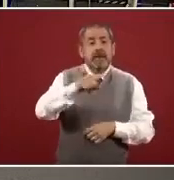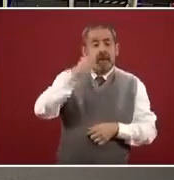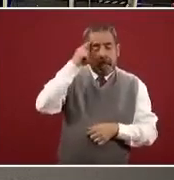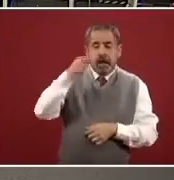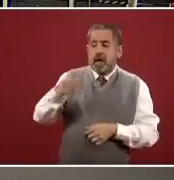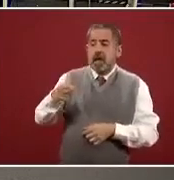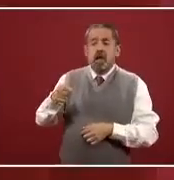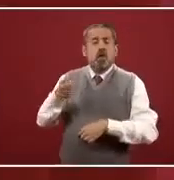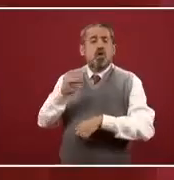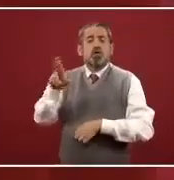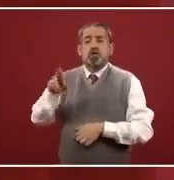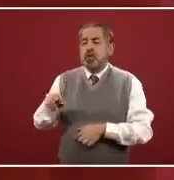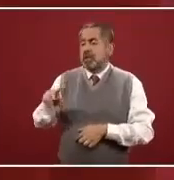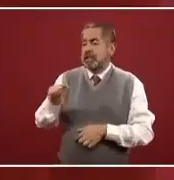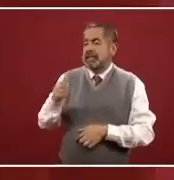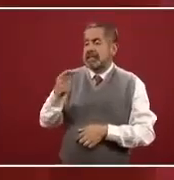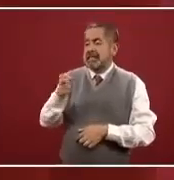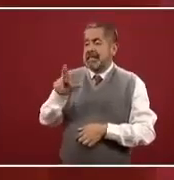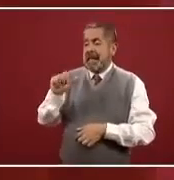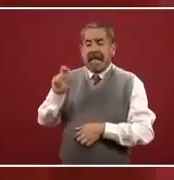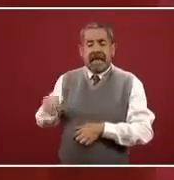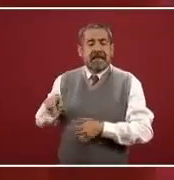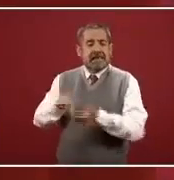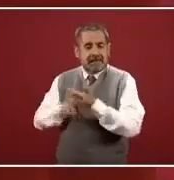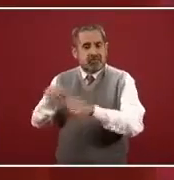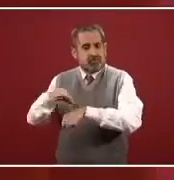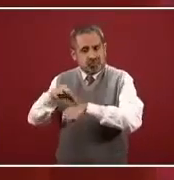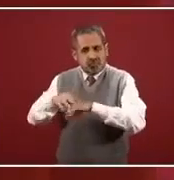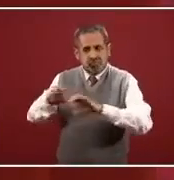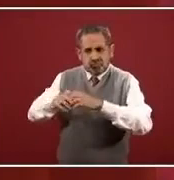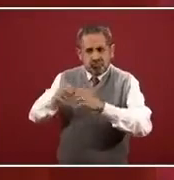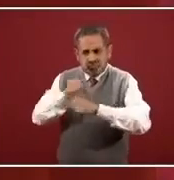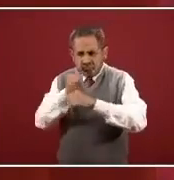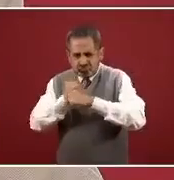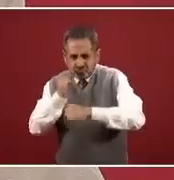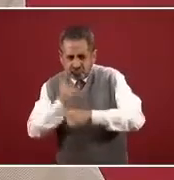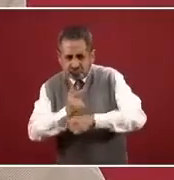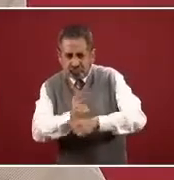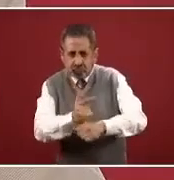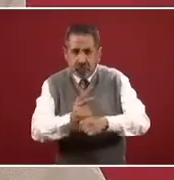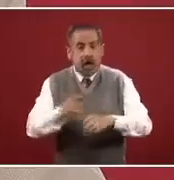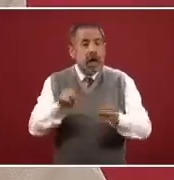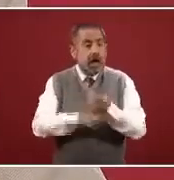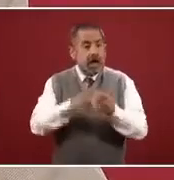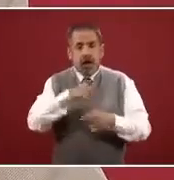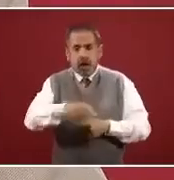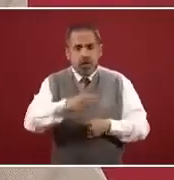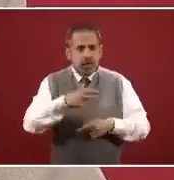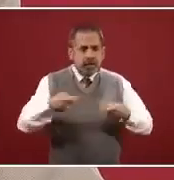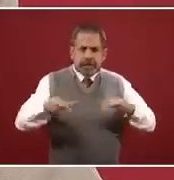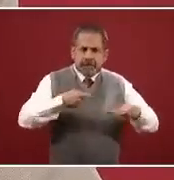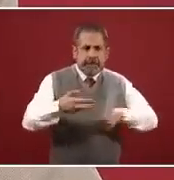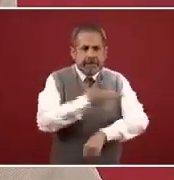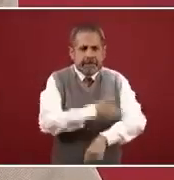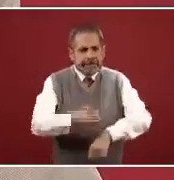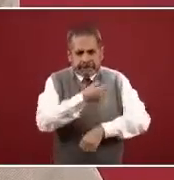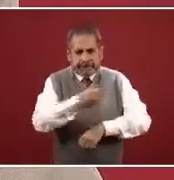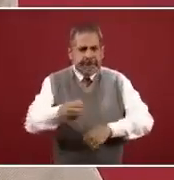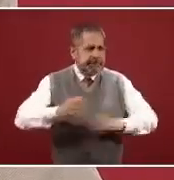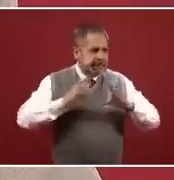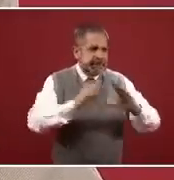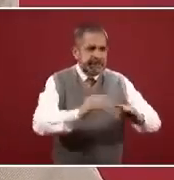Terán, que tiene a su cargo el componente de atención médica y de investigación científica, ellos estuvieron organizando